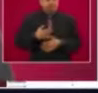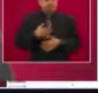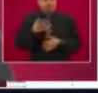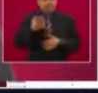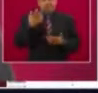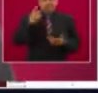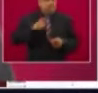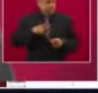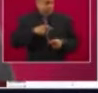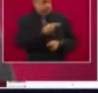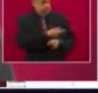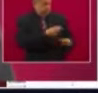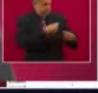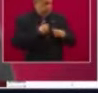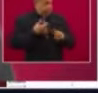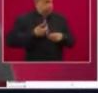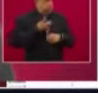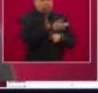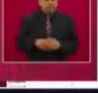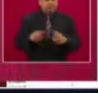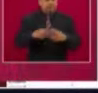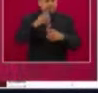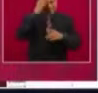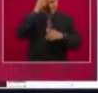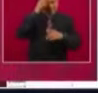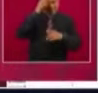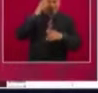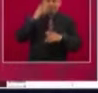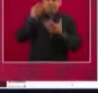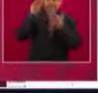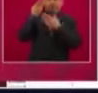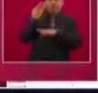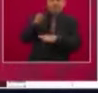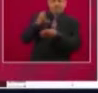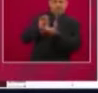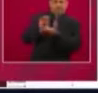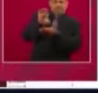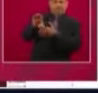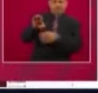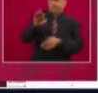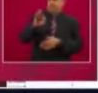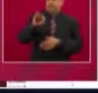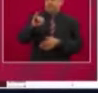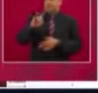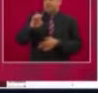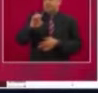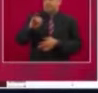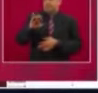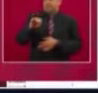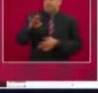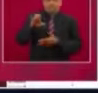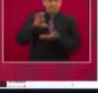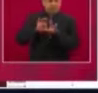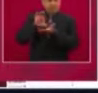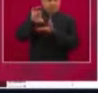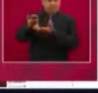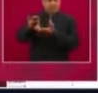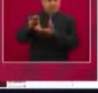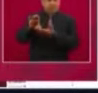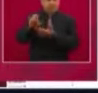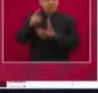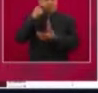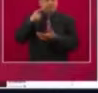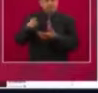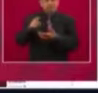un columnista o a un comentarista, ya por nombre y apellido, como incómodo, como alguien que le está molestando, etcétera, pues frente